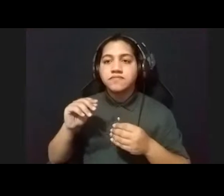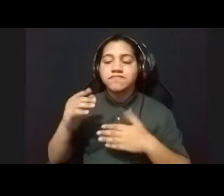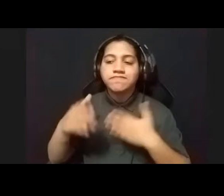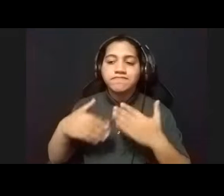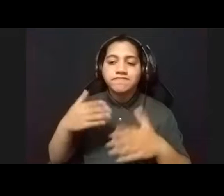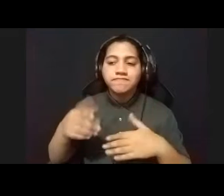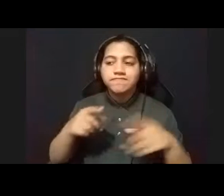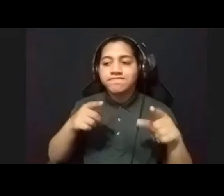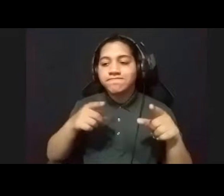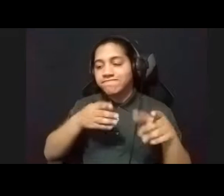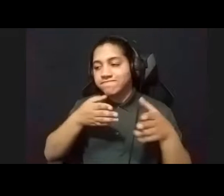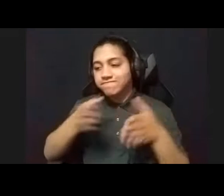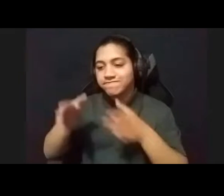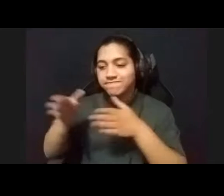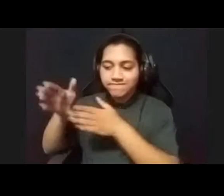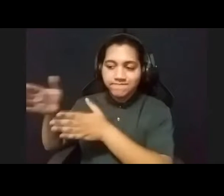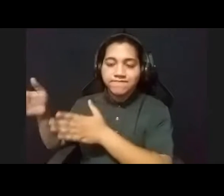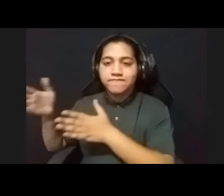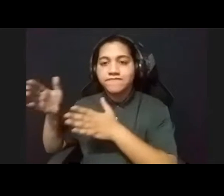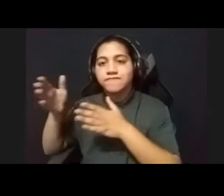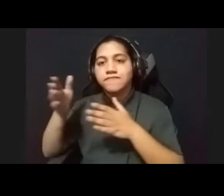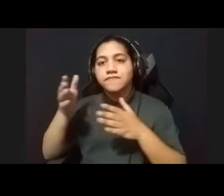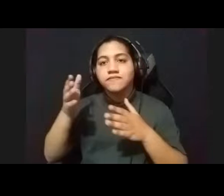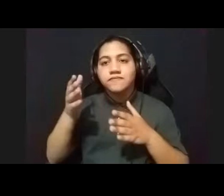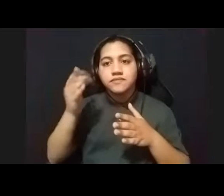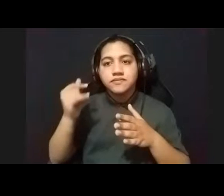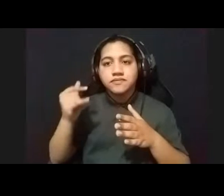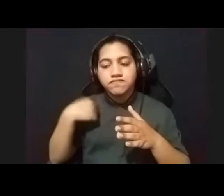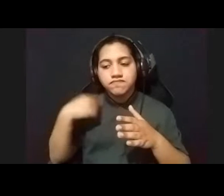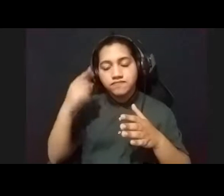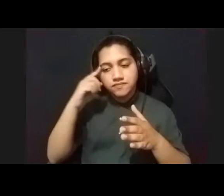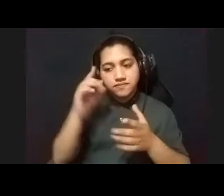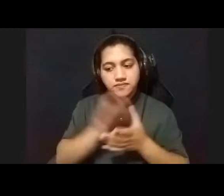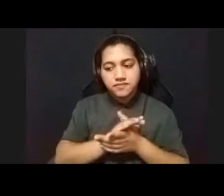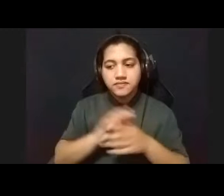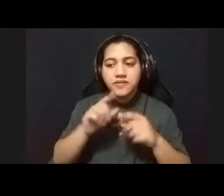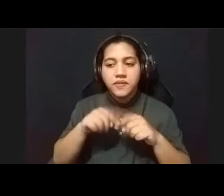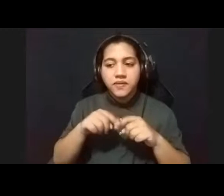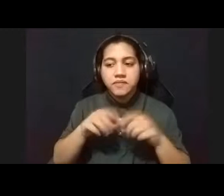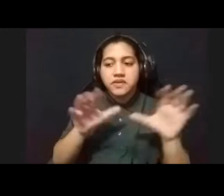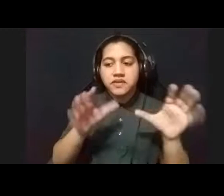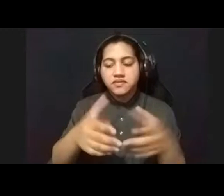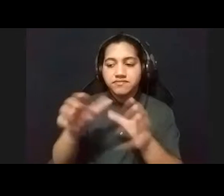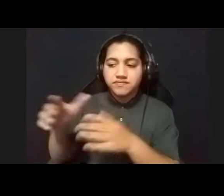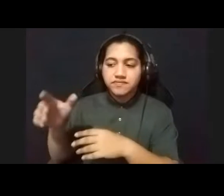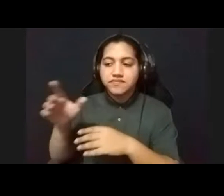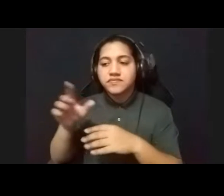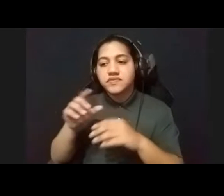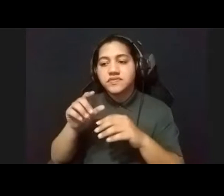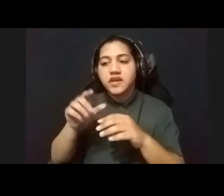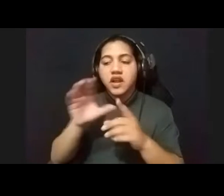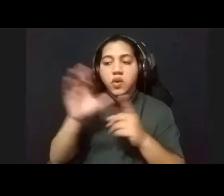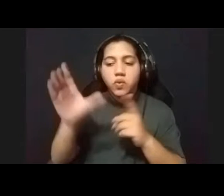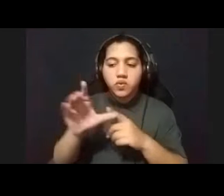distintas definiciones y formas, porque yo creo que todo dependía también de las tribus donde se contaba este cuento, de